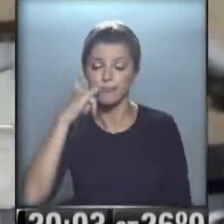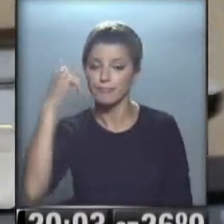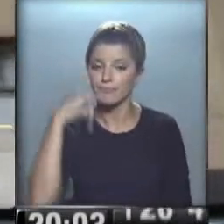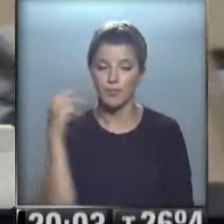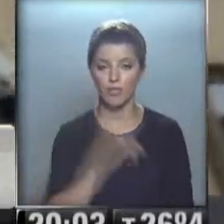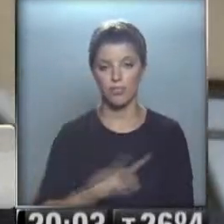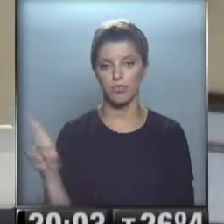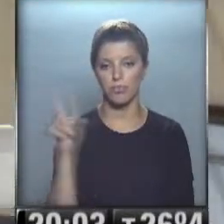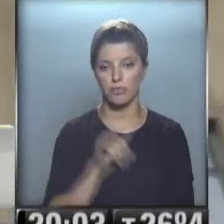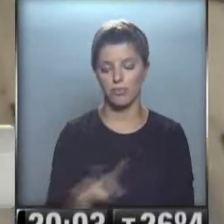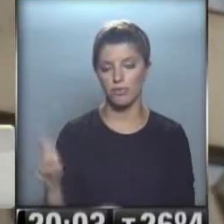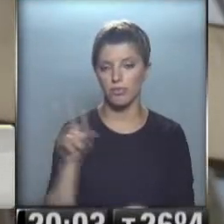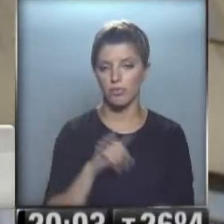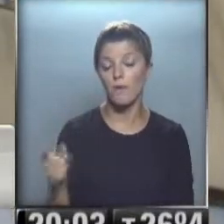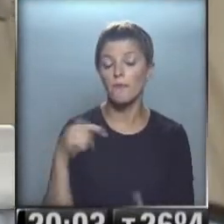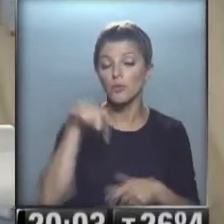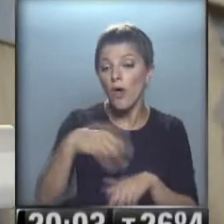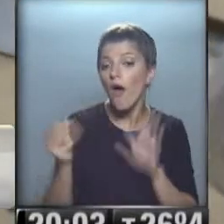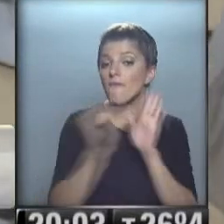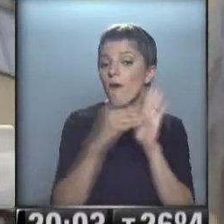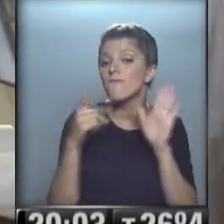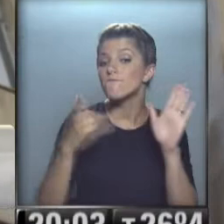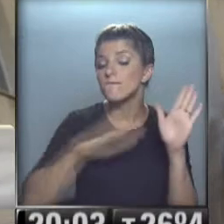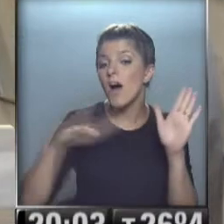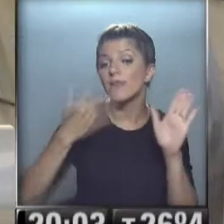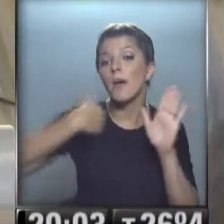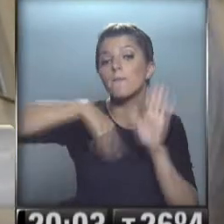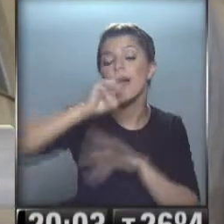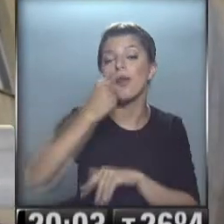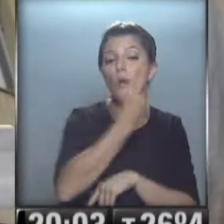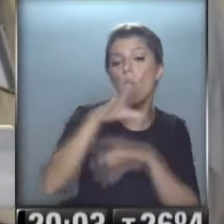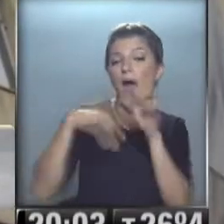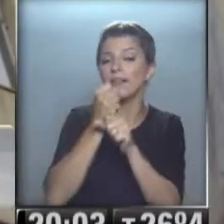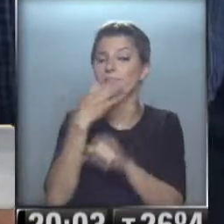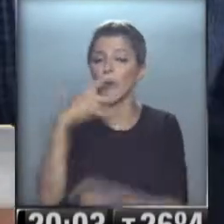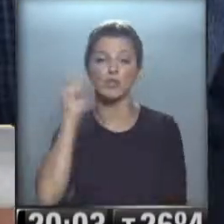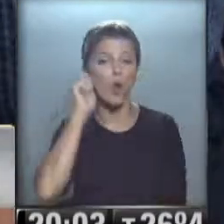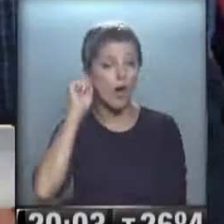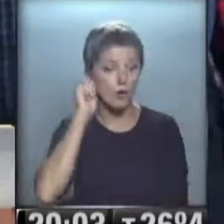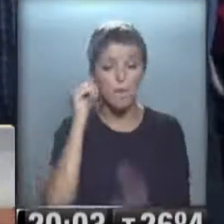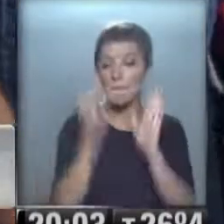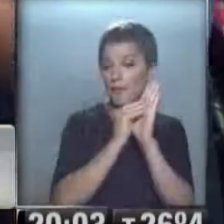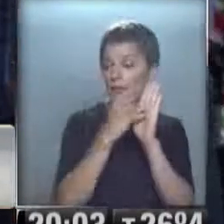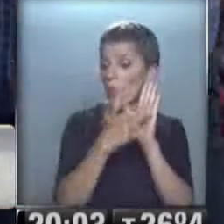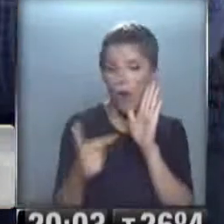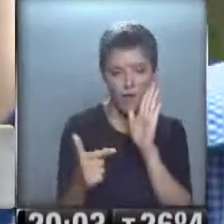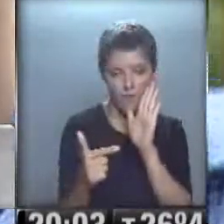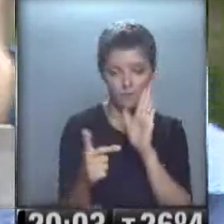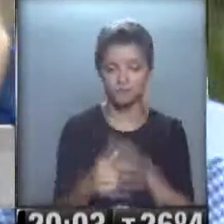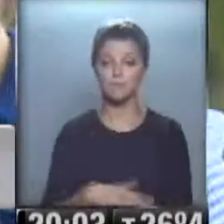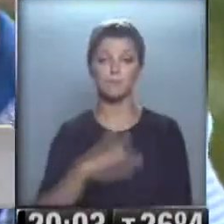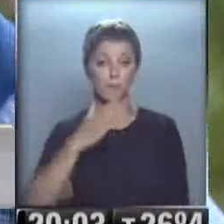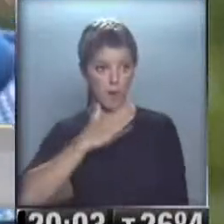de vacantes se da principalmente en el caso de chicos de entre 1 y 4 años y caso en particular es que mi hija